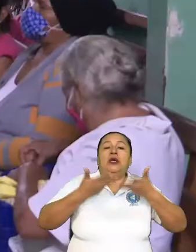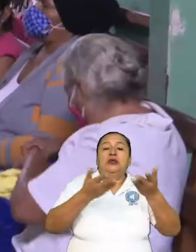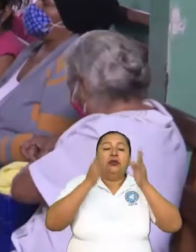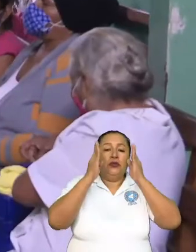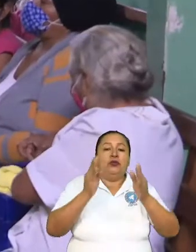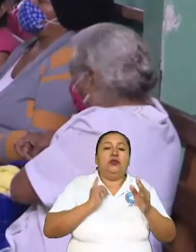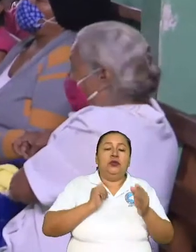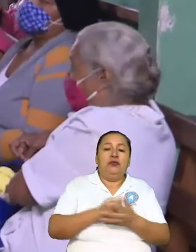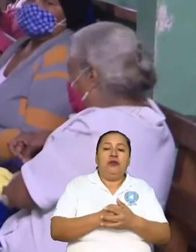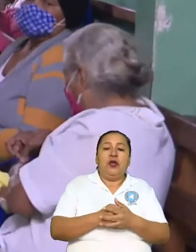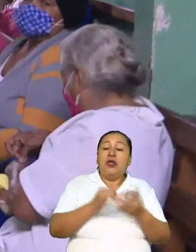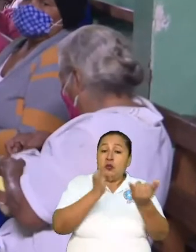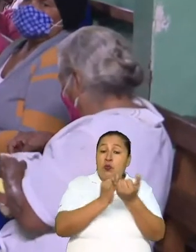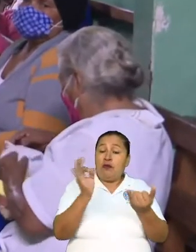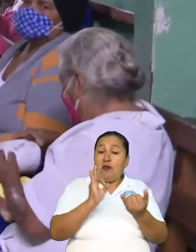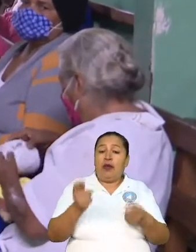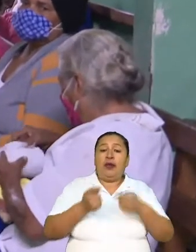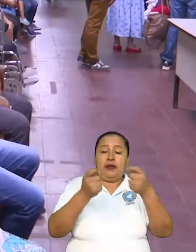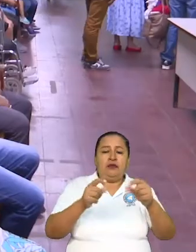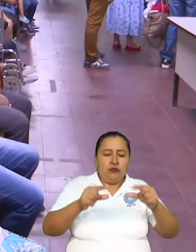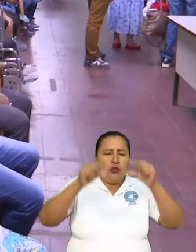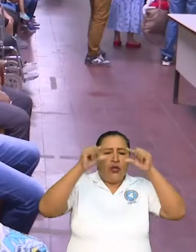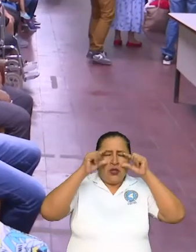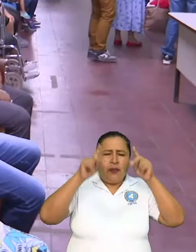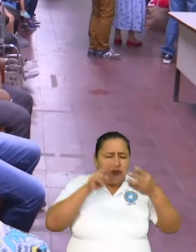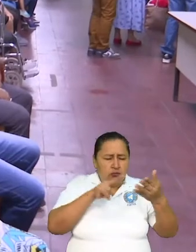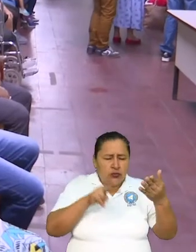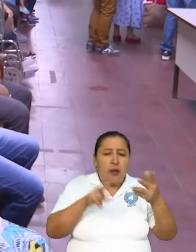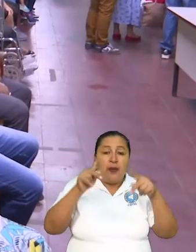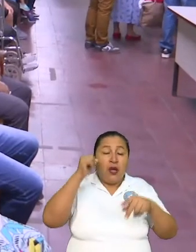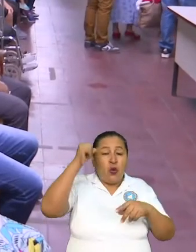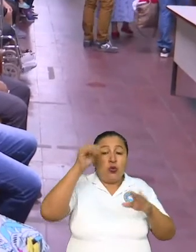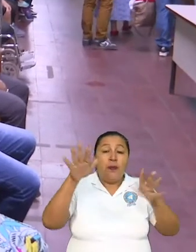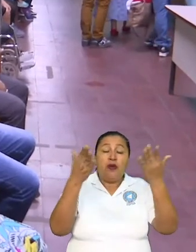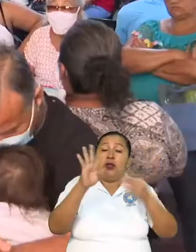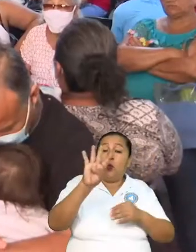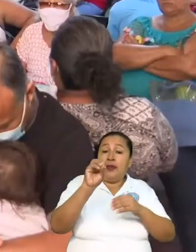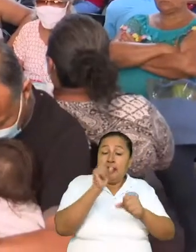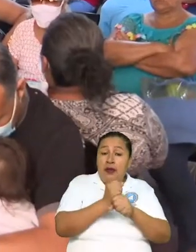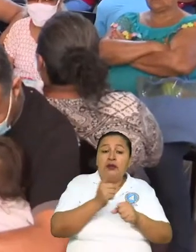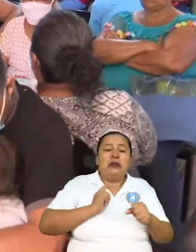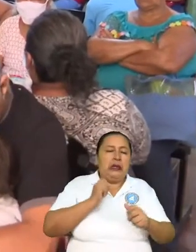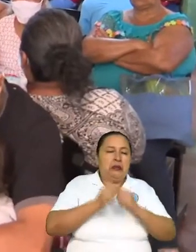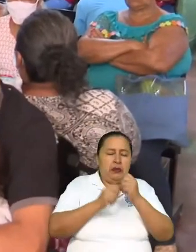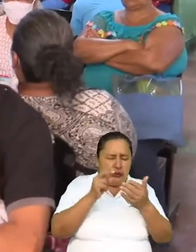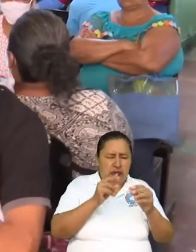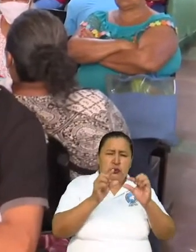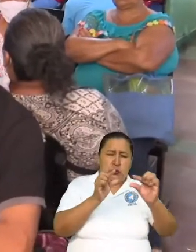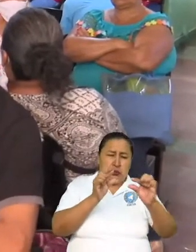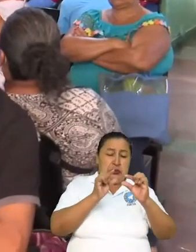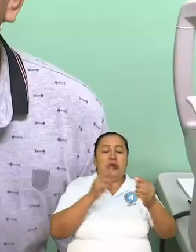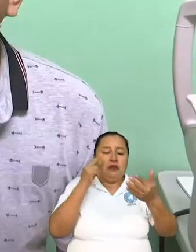beneficio. Asimismo, se les entregó lentes de lectura a todos aquellos adultos mayores de 40 años que tienen dificultad para leer